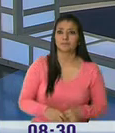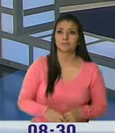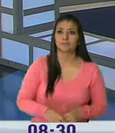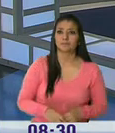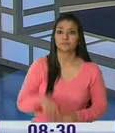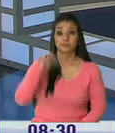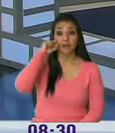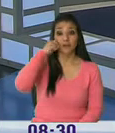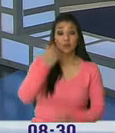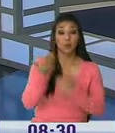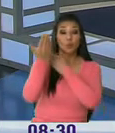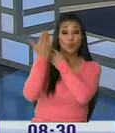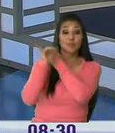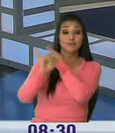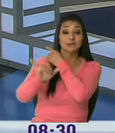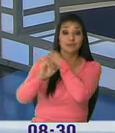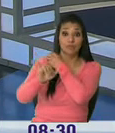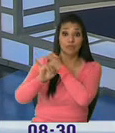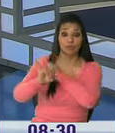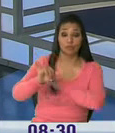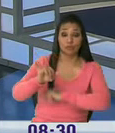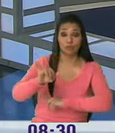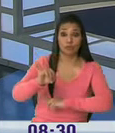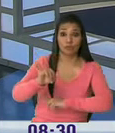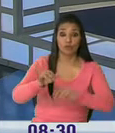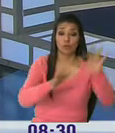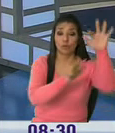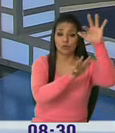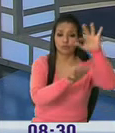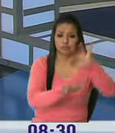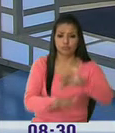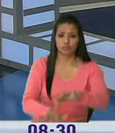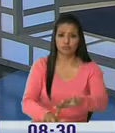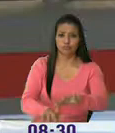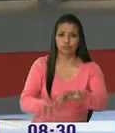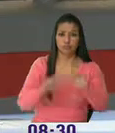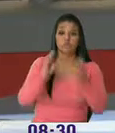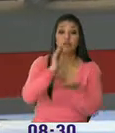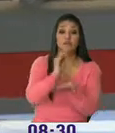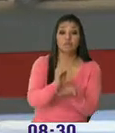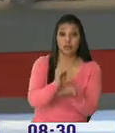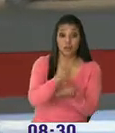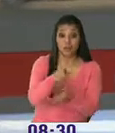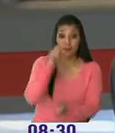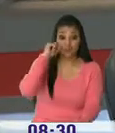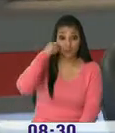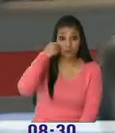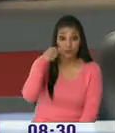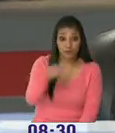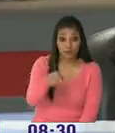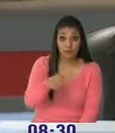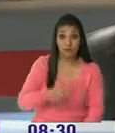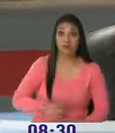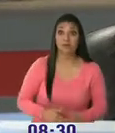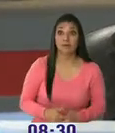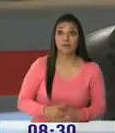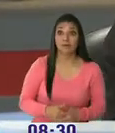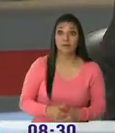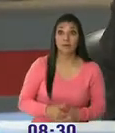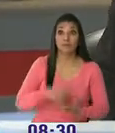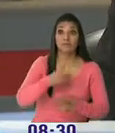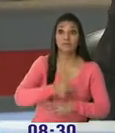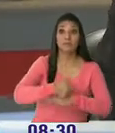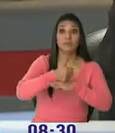¿Se acuerdan que el pasado sábado se derrumbó parte de una peña en el sector de San Roque? ¿Te acuerdas de eso? Por supuesto, sí, sí, sí. Las autoridades